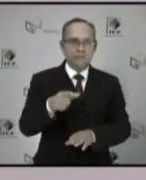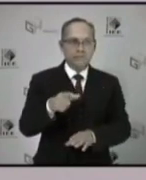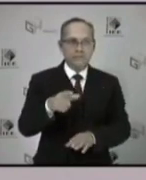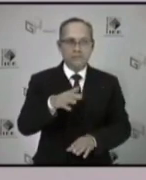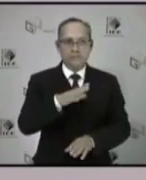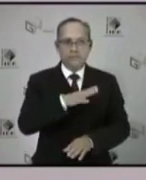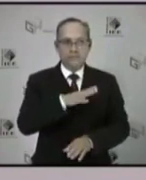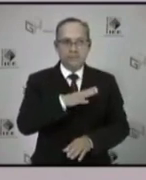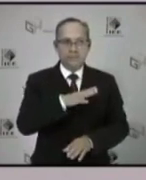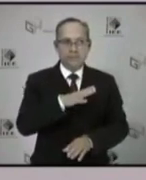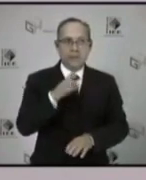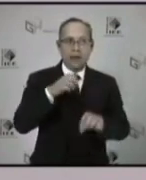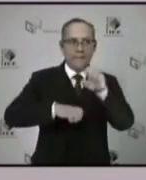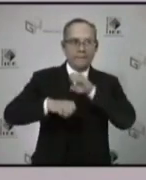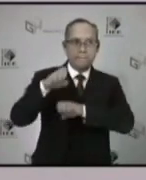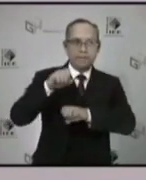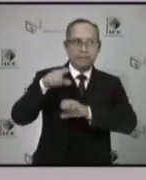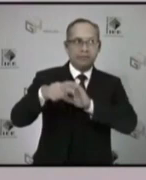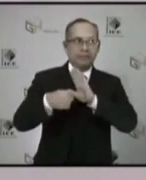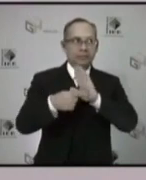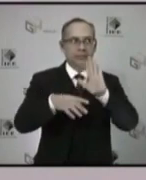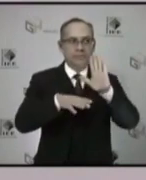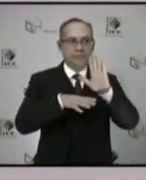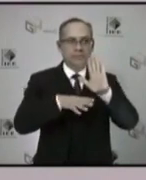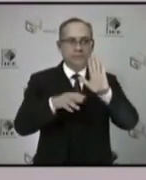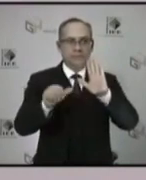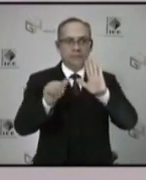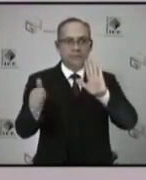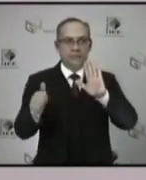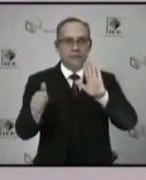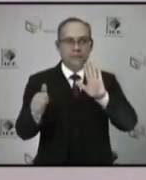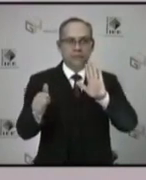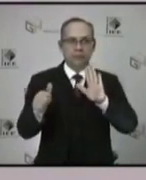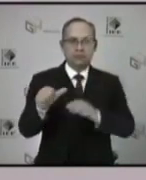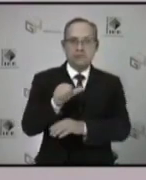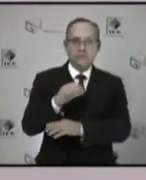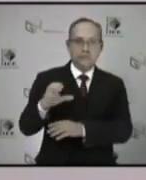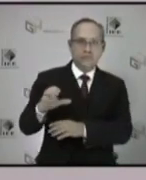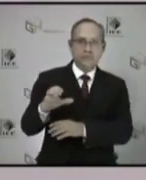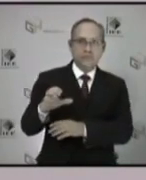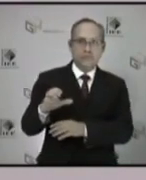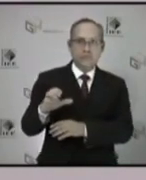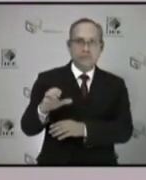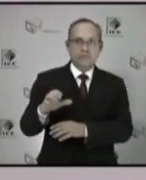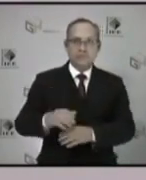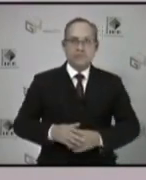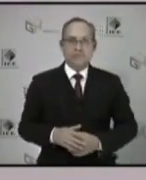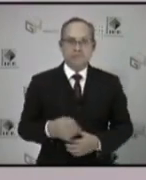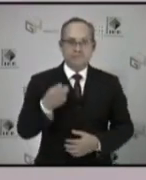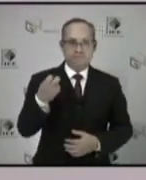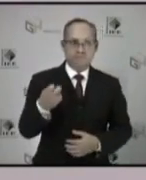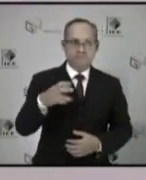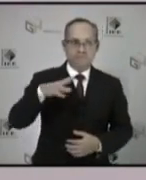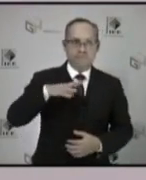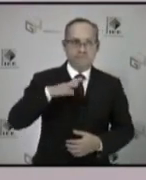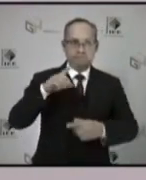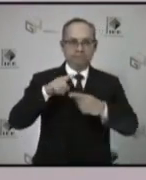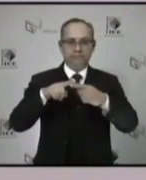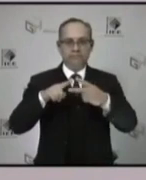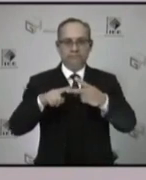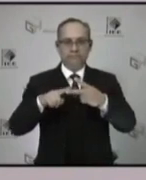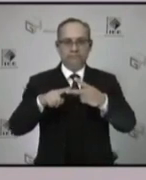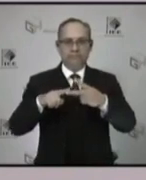organizaciones empresariales y a organizaciones de la sociedad civil, con dos cláusulas. La